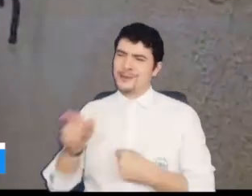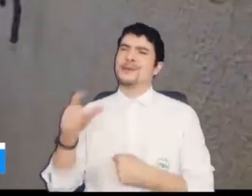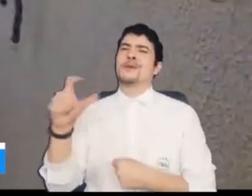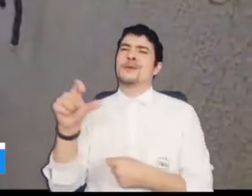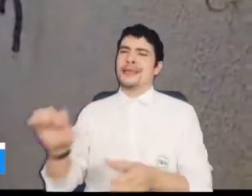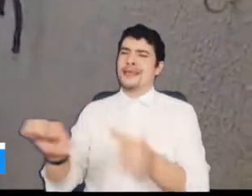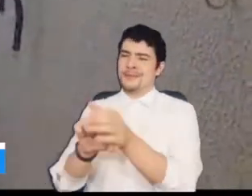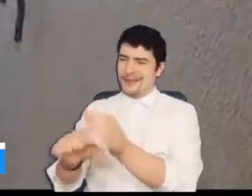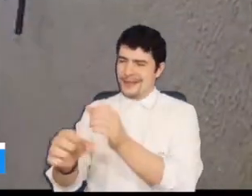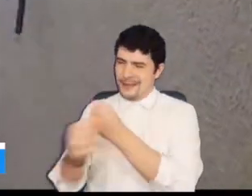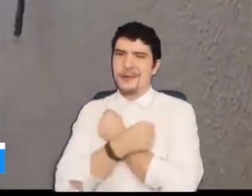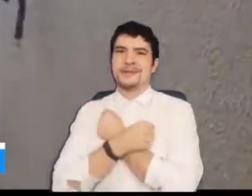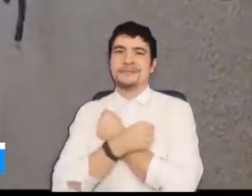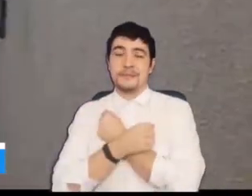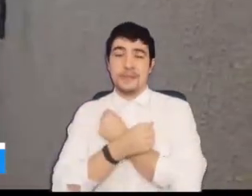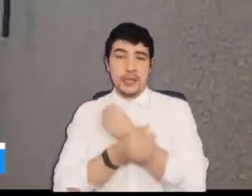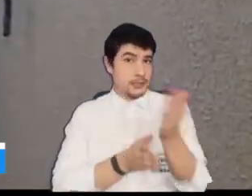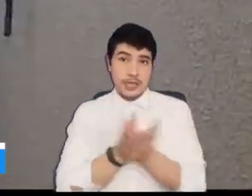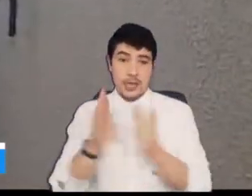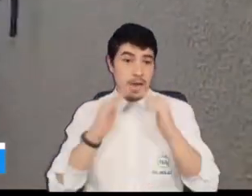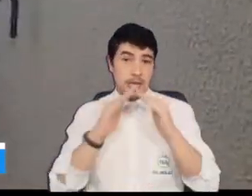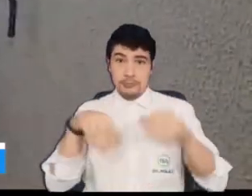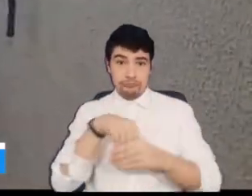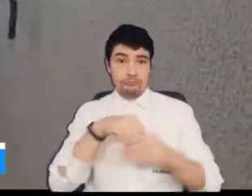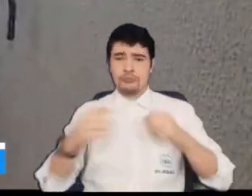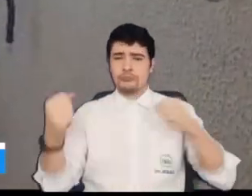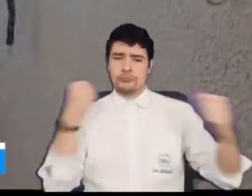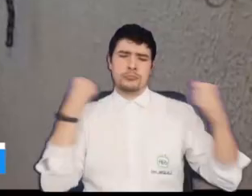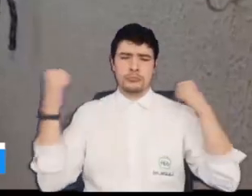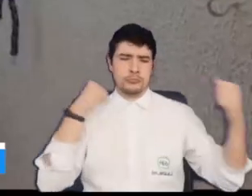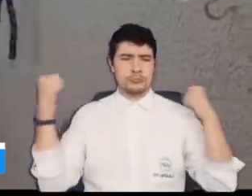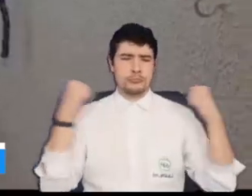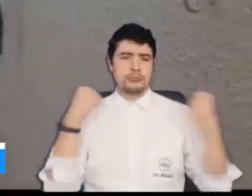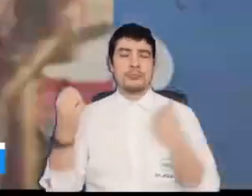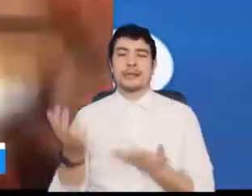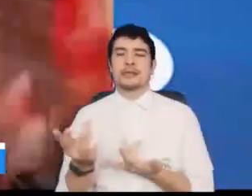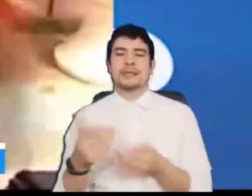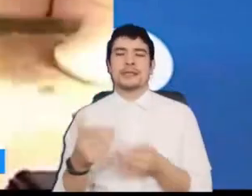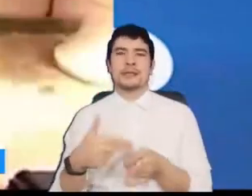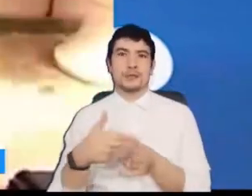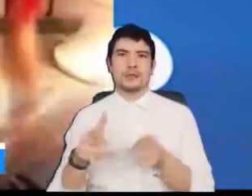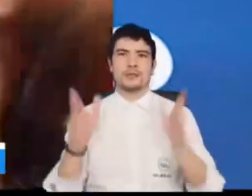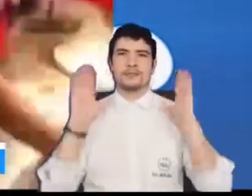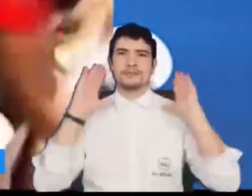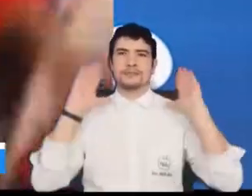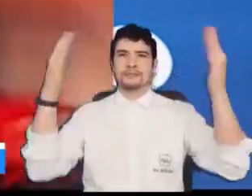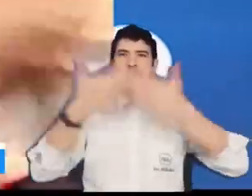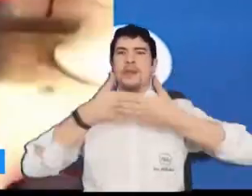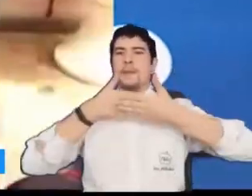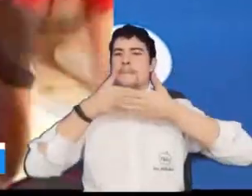Seguirá ejercitándose en casa para mantenerse en forma a la espera de su regreso al Estadio General Santander.